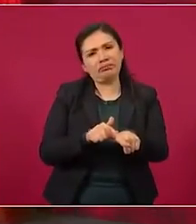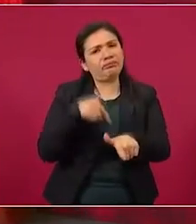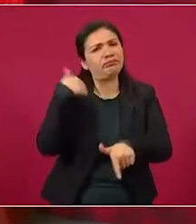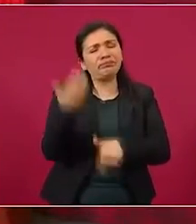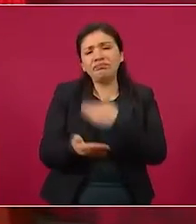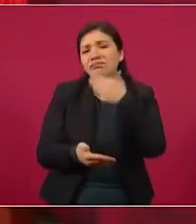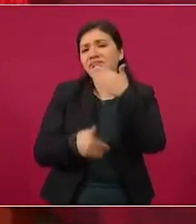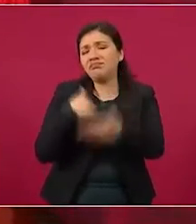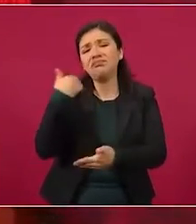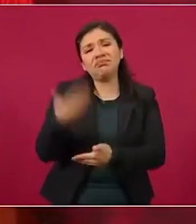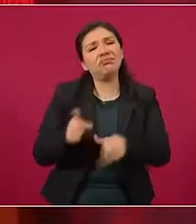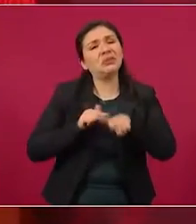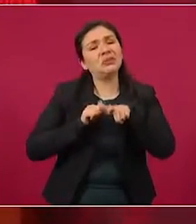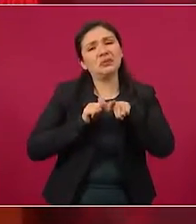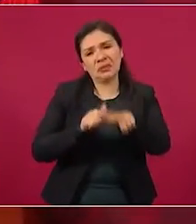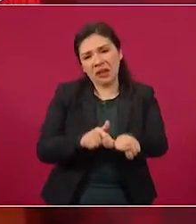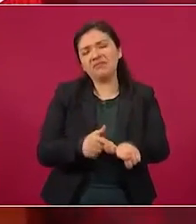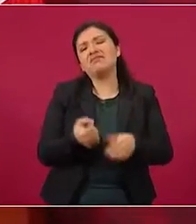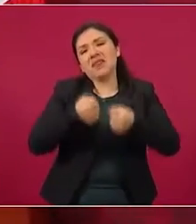todas esas campañas